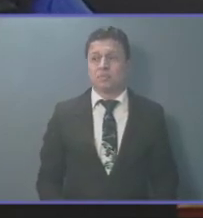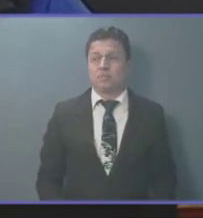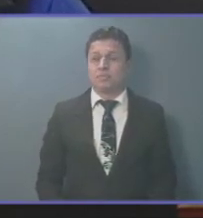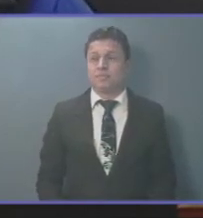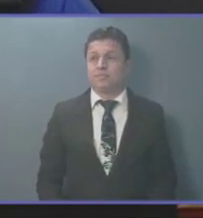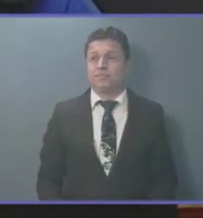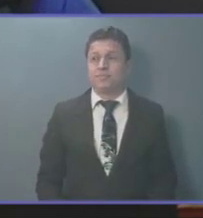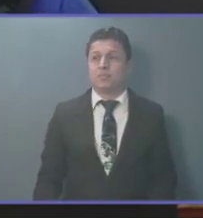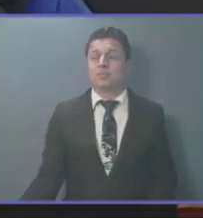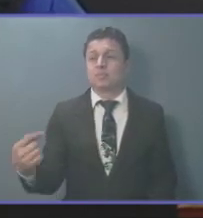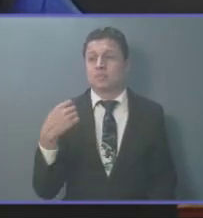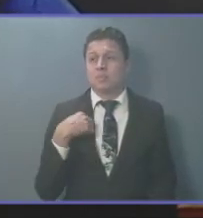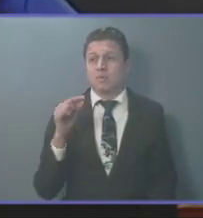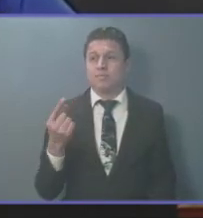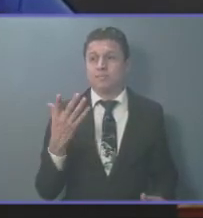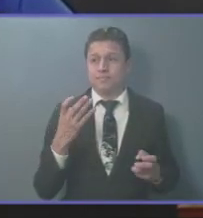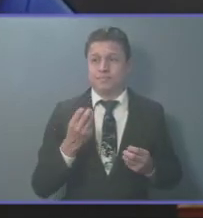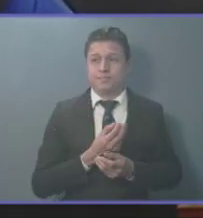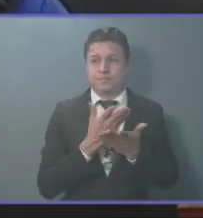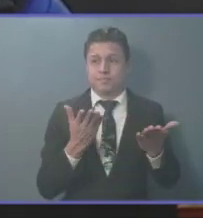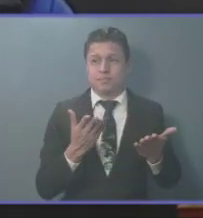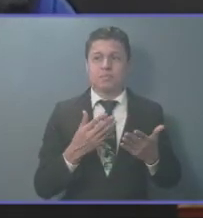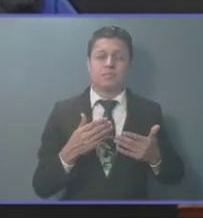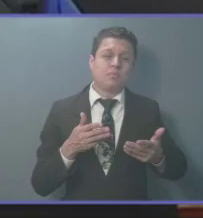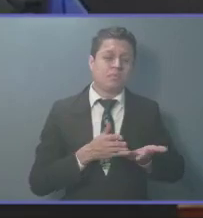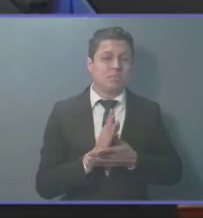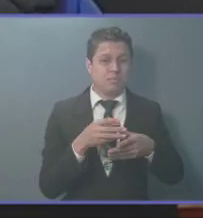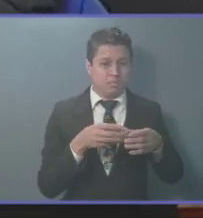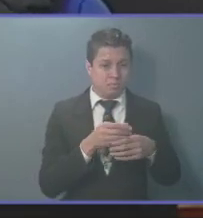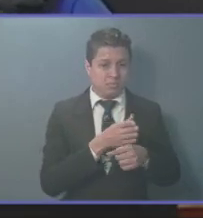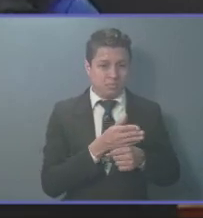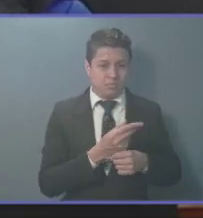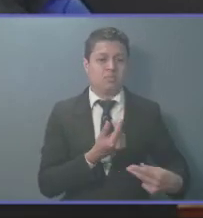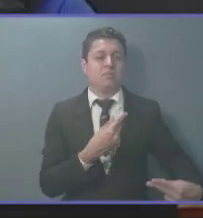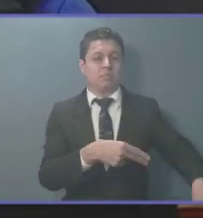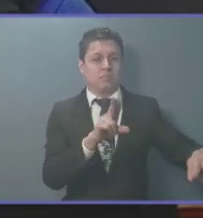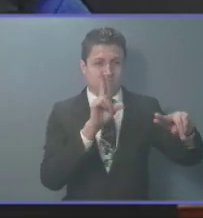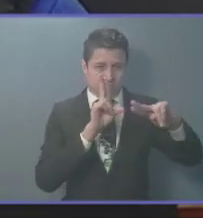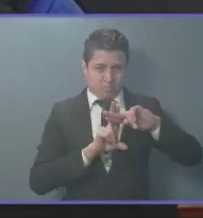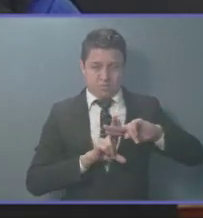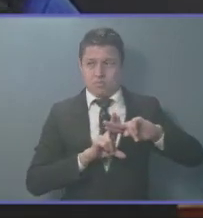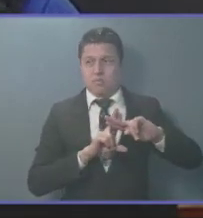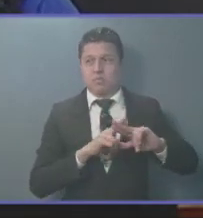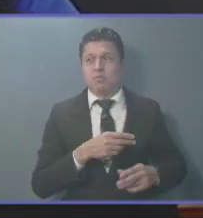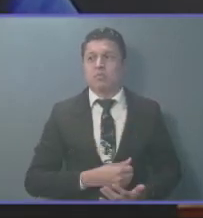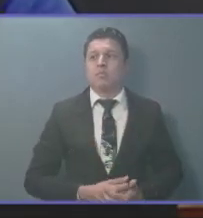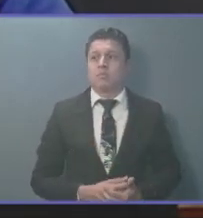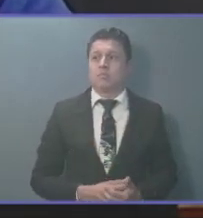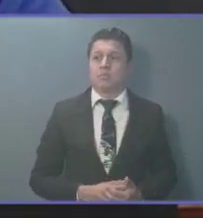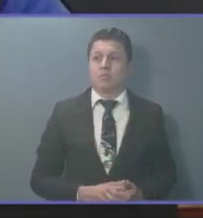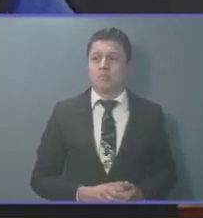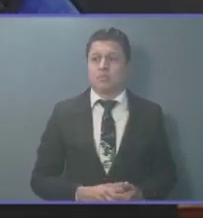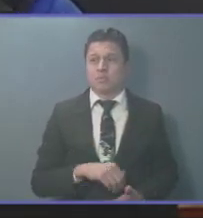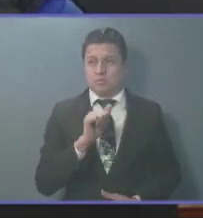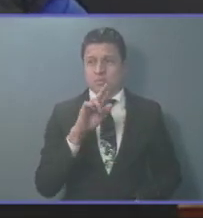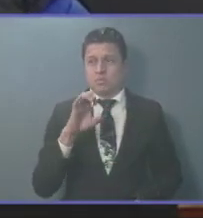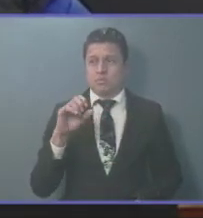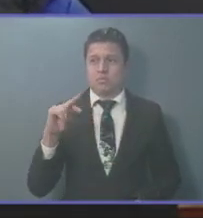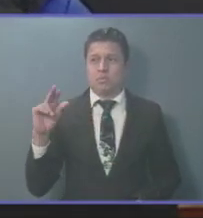Lo primero que quisiera decir a nombre del Grupo Parlamentario de Alianza Republicana Nacionalista,